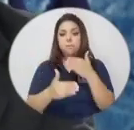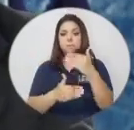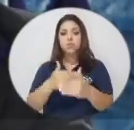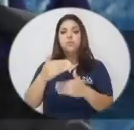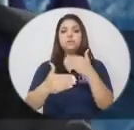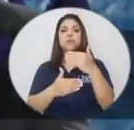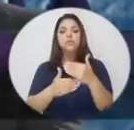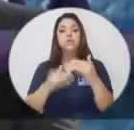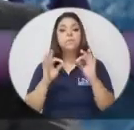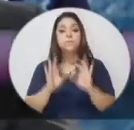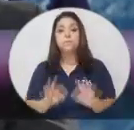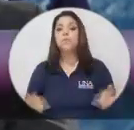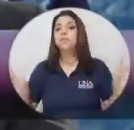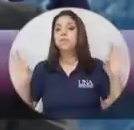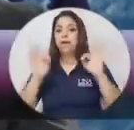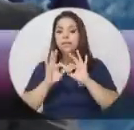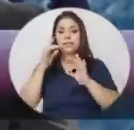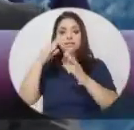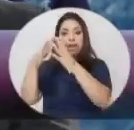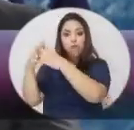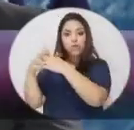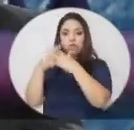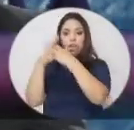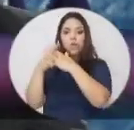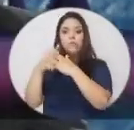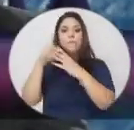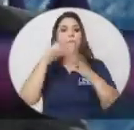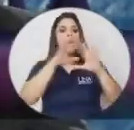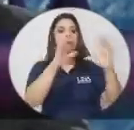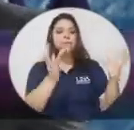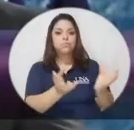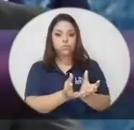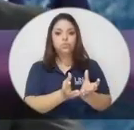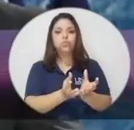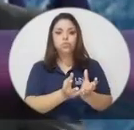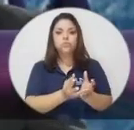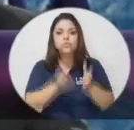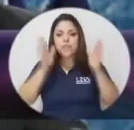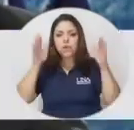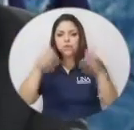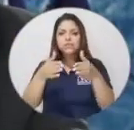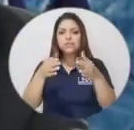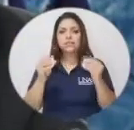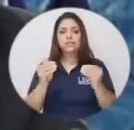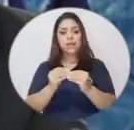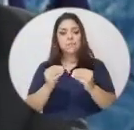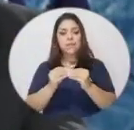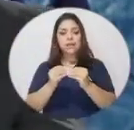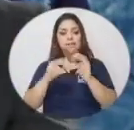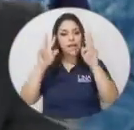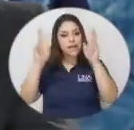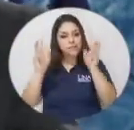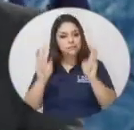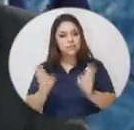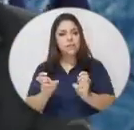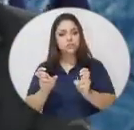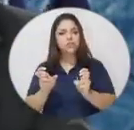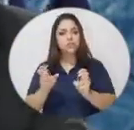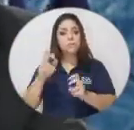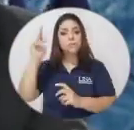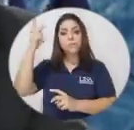a la importancia que Estados Unidos tiene para el mundo, se concentra más en aspectos de política interna que de